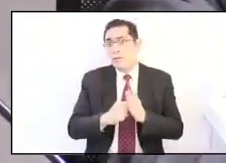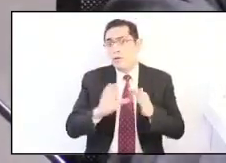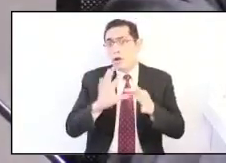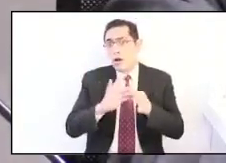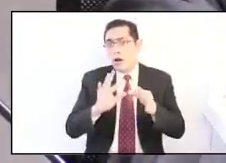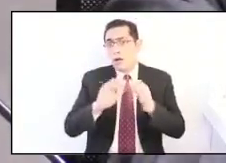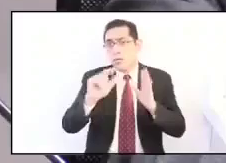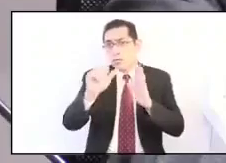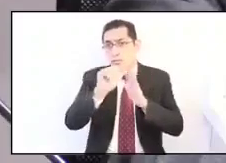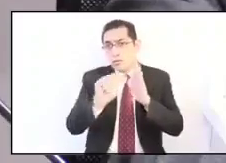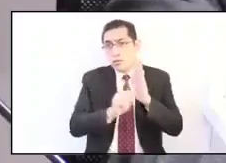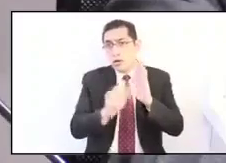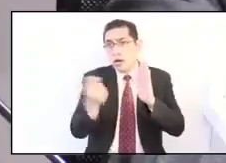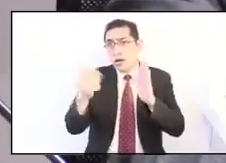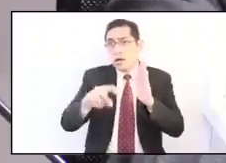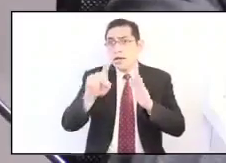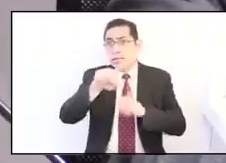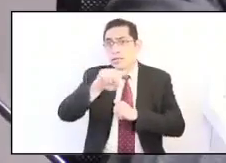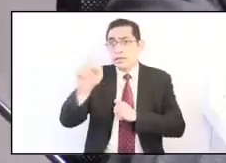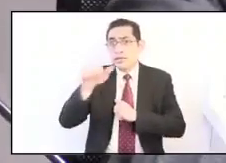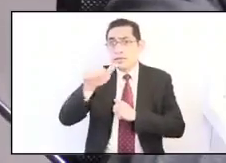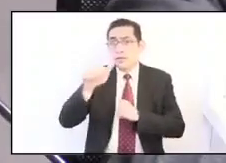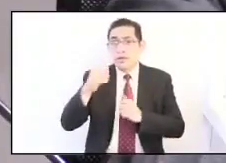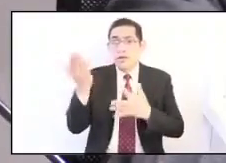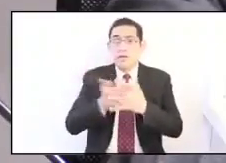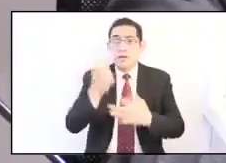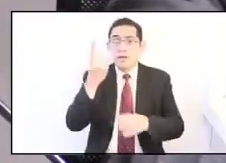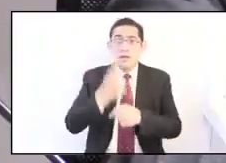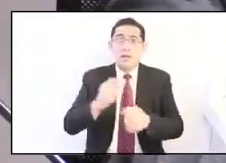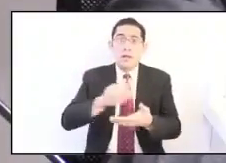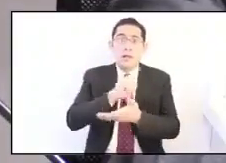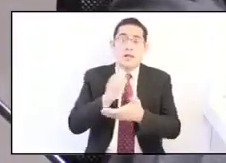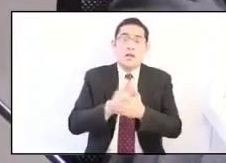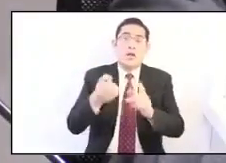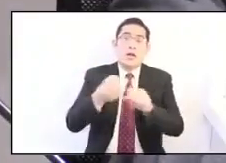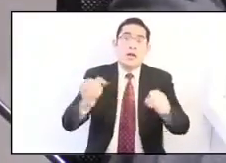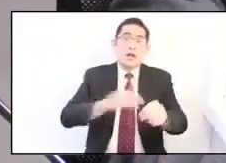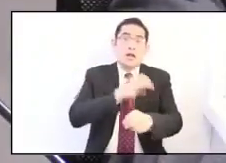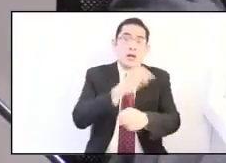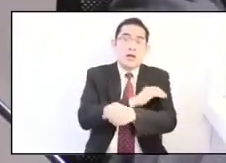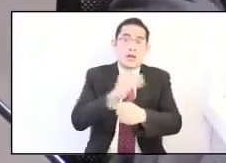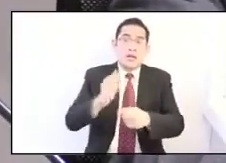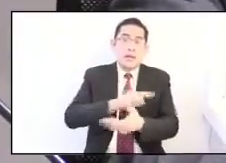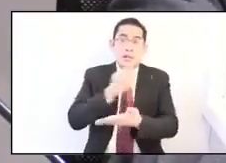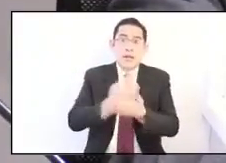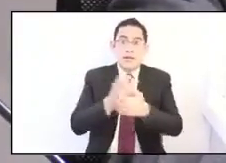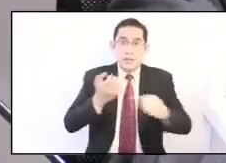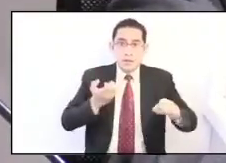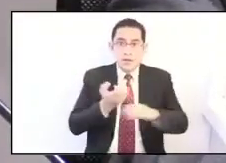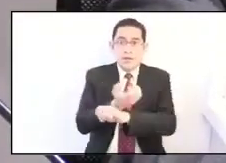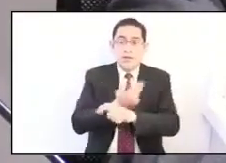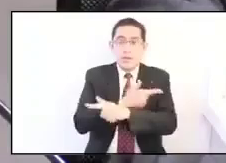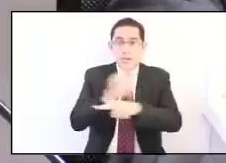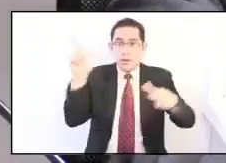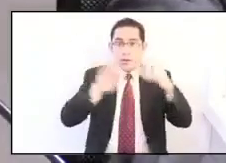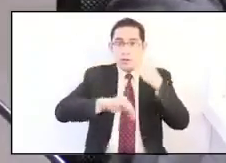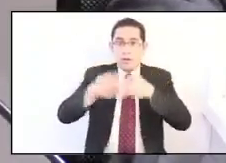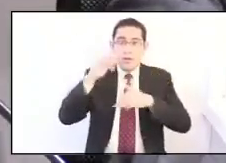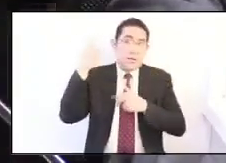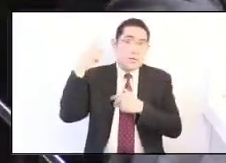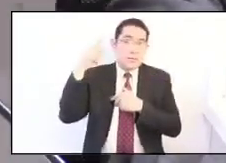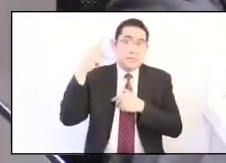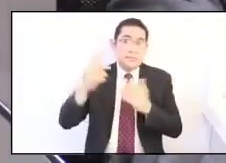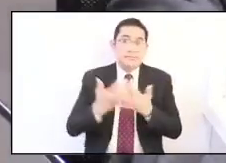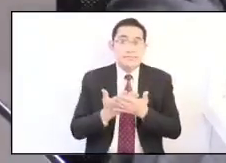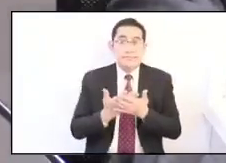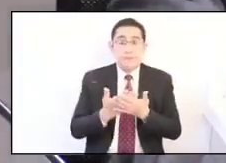el artículo 116, fracción primera de la Ley Orgánica del Poder Legislativo del Estado Libre y Soberano de Puebla.